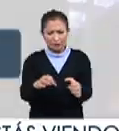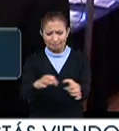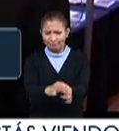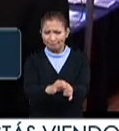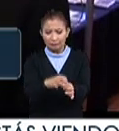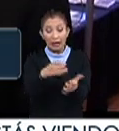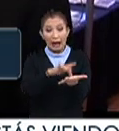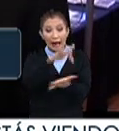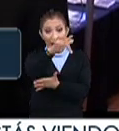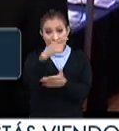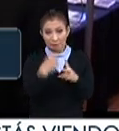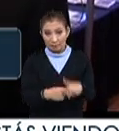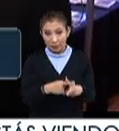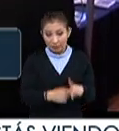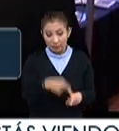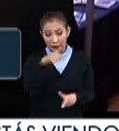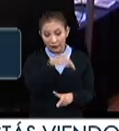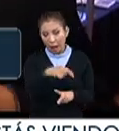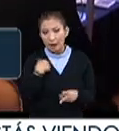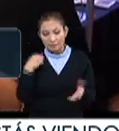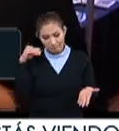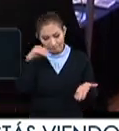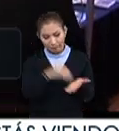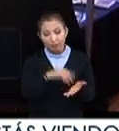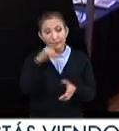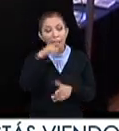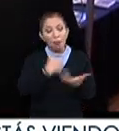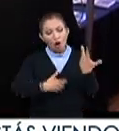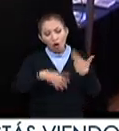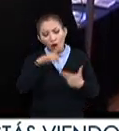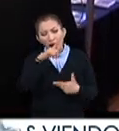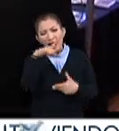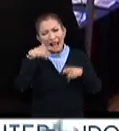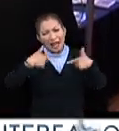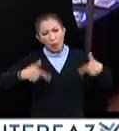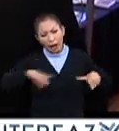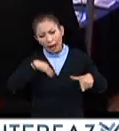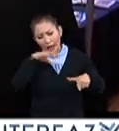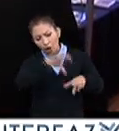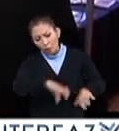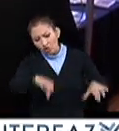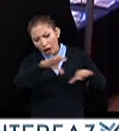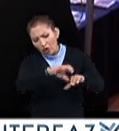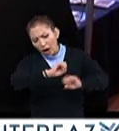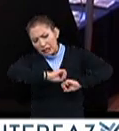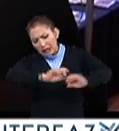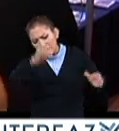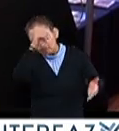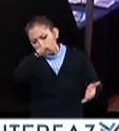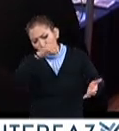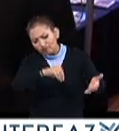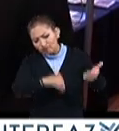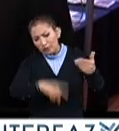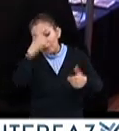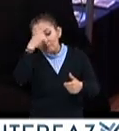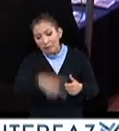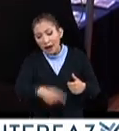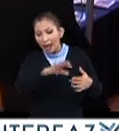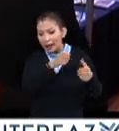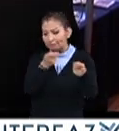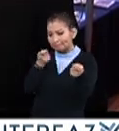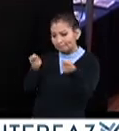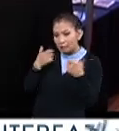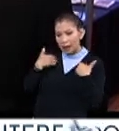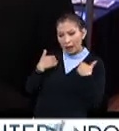relacionadas. Gracias a las matemáticas establecemos los lenguajes claros que pueden utilizar las computadoras para manipular,